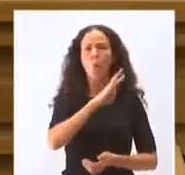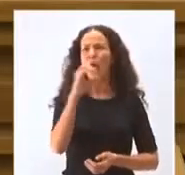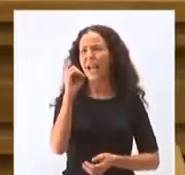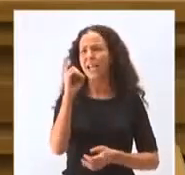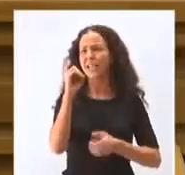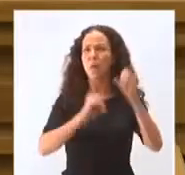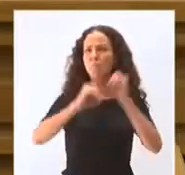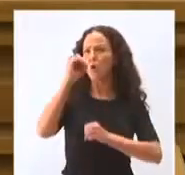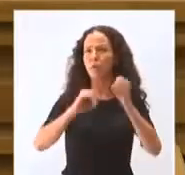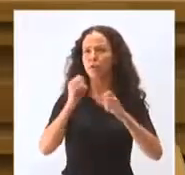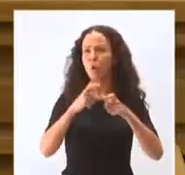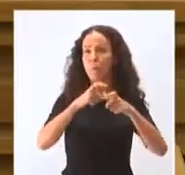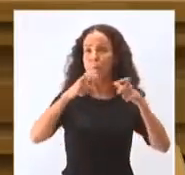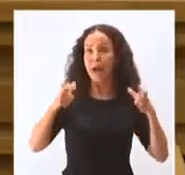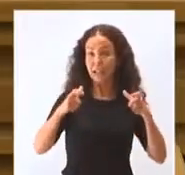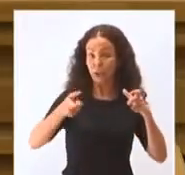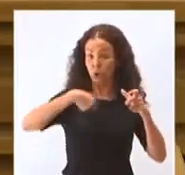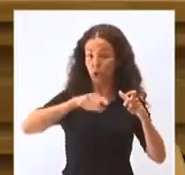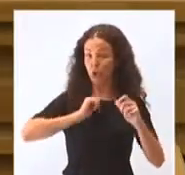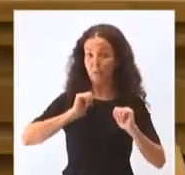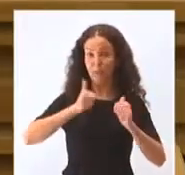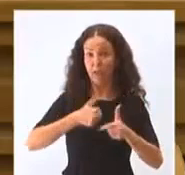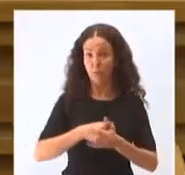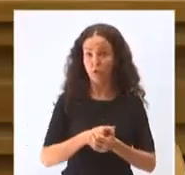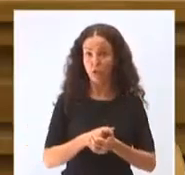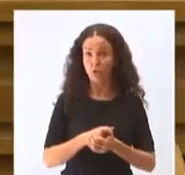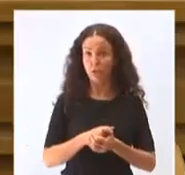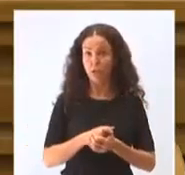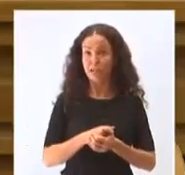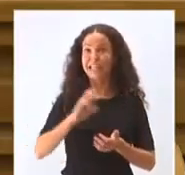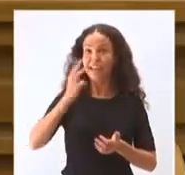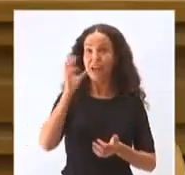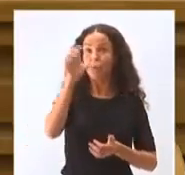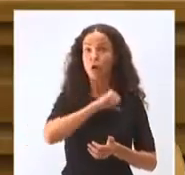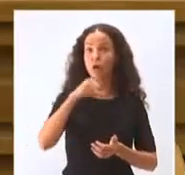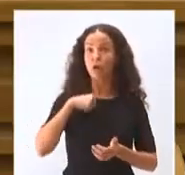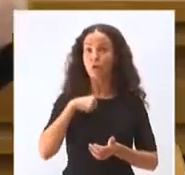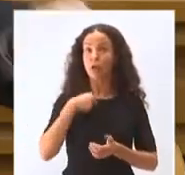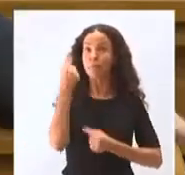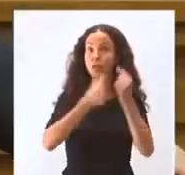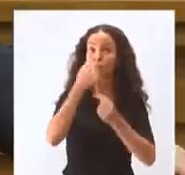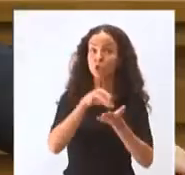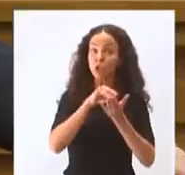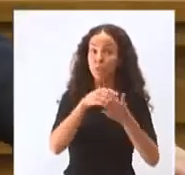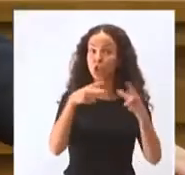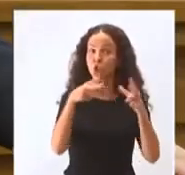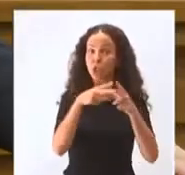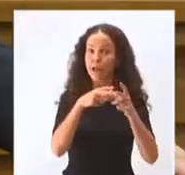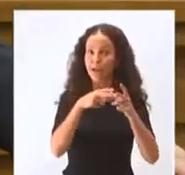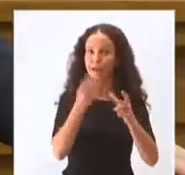ciento mayor que el que nos encontramos somos la tercera comunidad autónoma en incremento del presupuesto en servicios sociales en